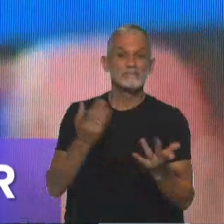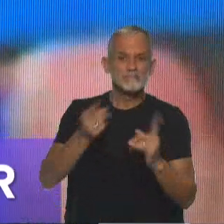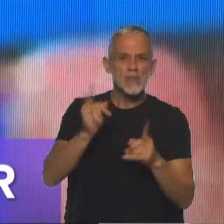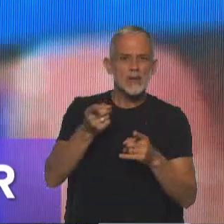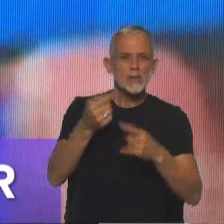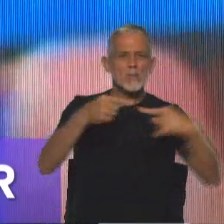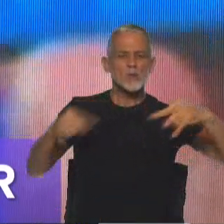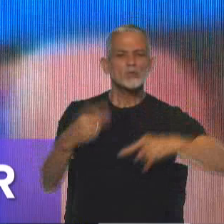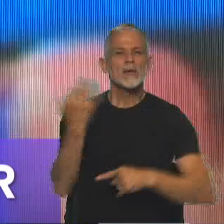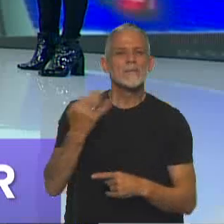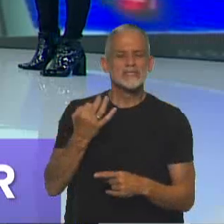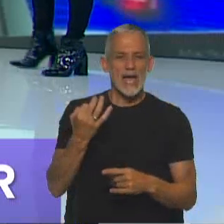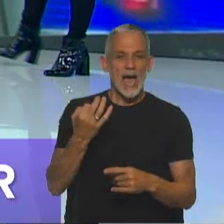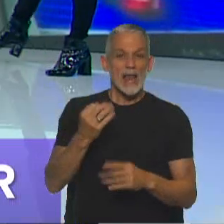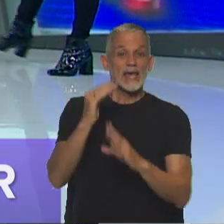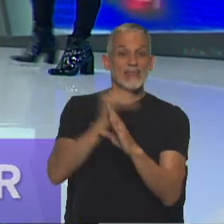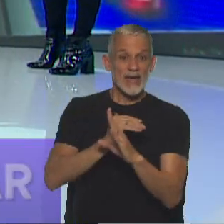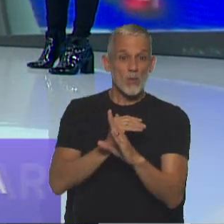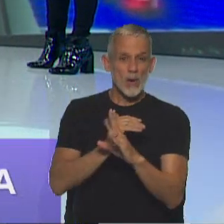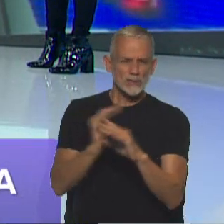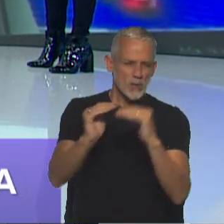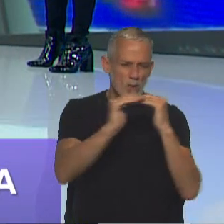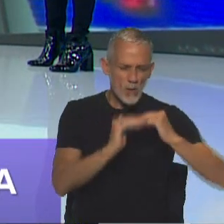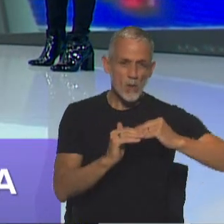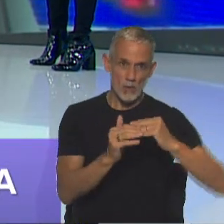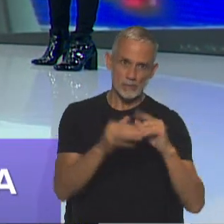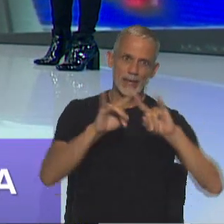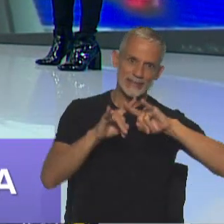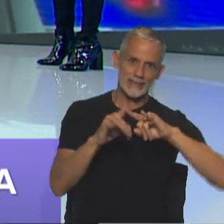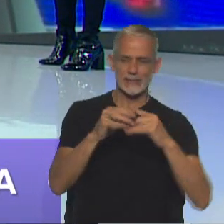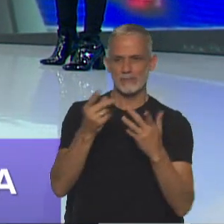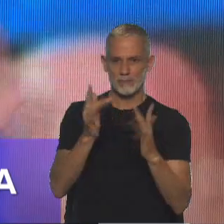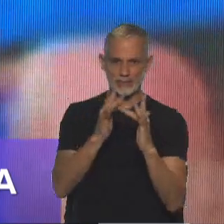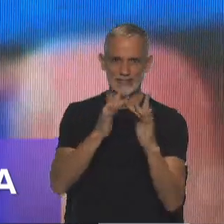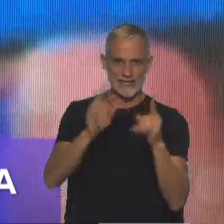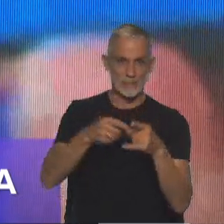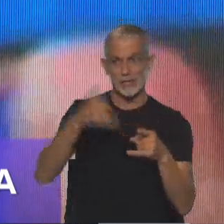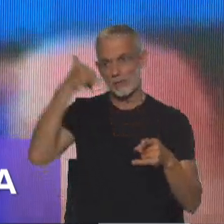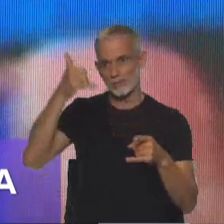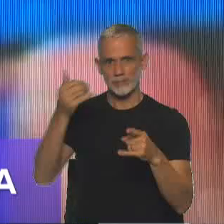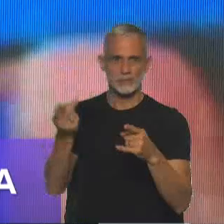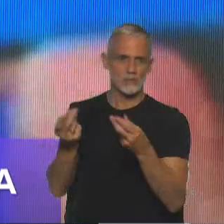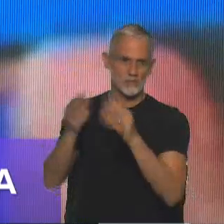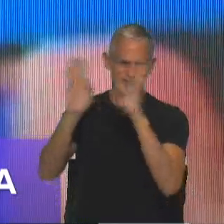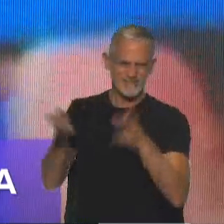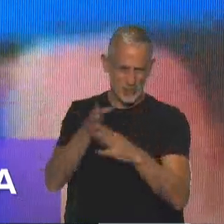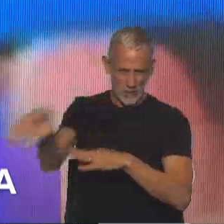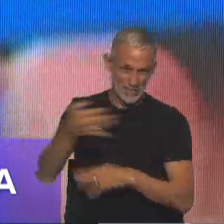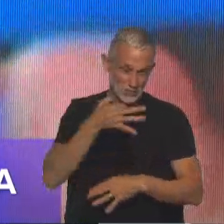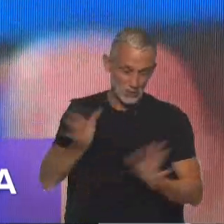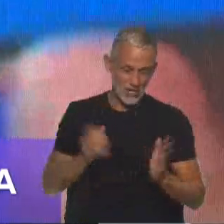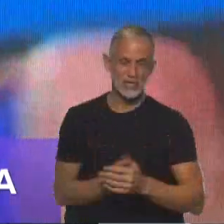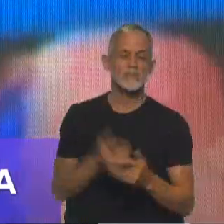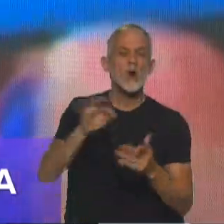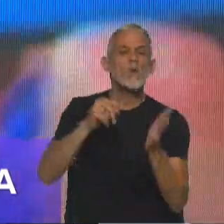productos especiales. Descuentos iguales en todos los canales porque lo tenés online y lo tenés también en la tienda física. Y recompensas